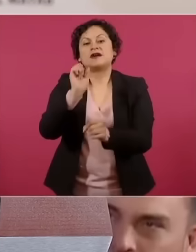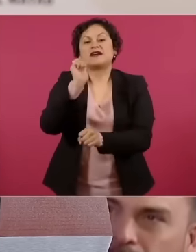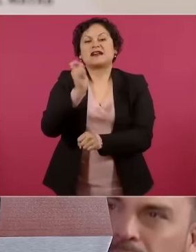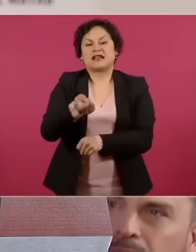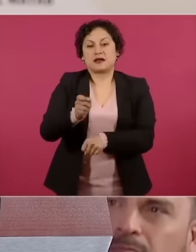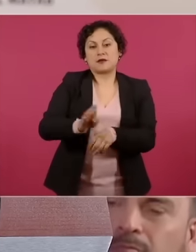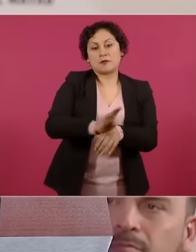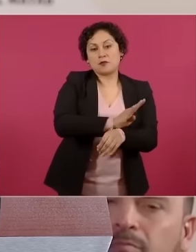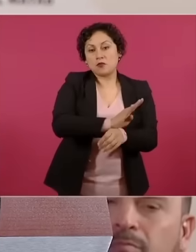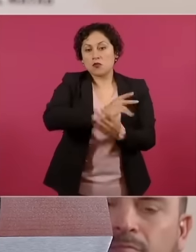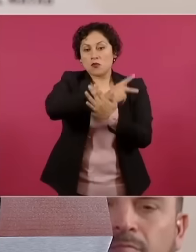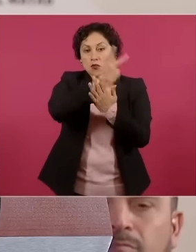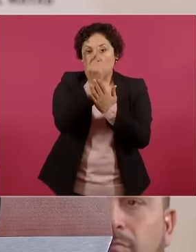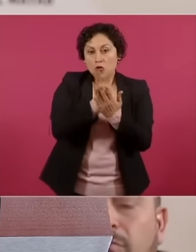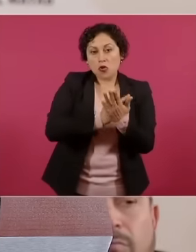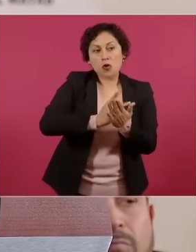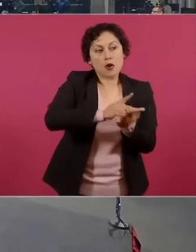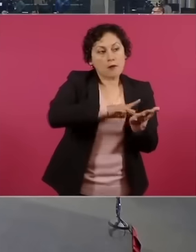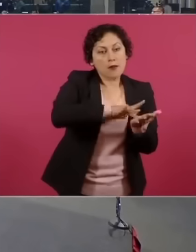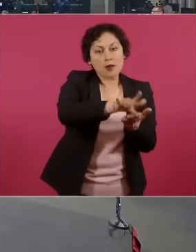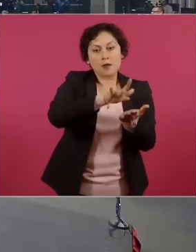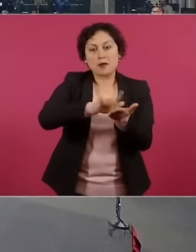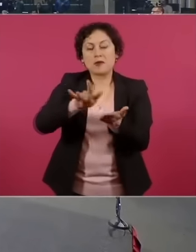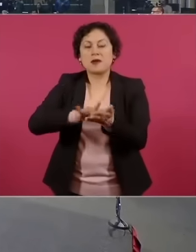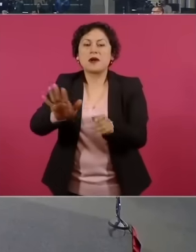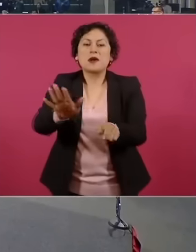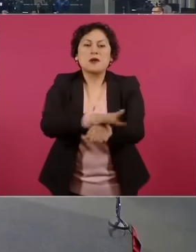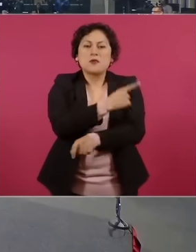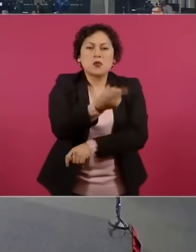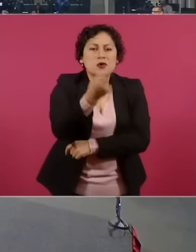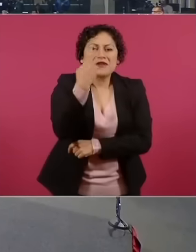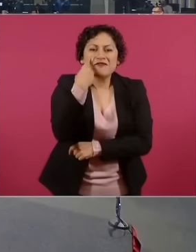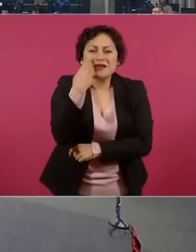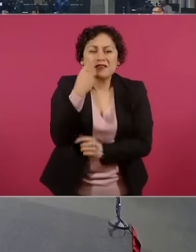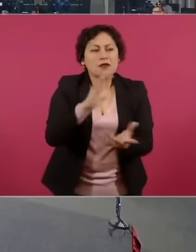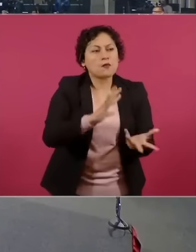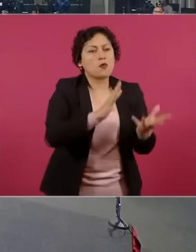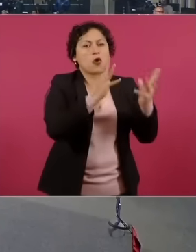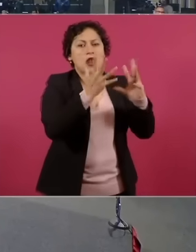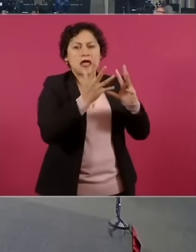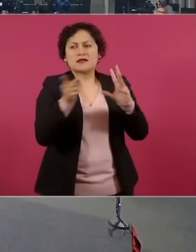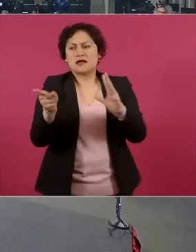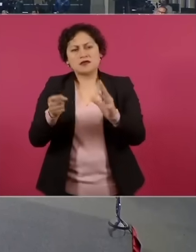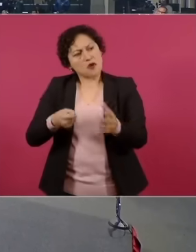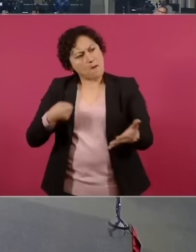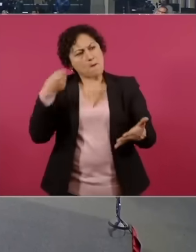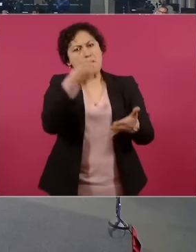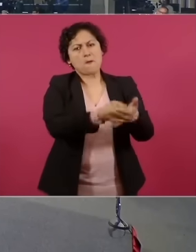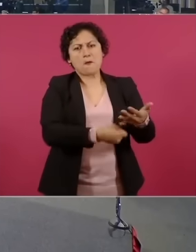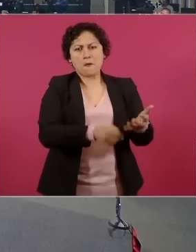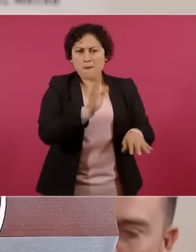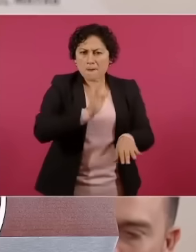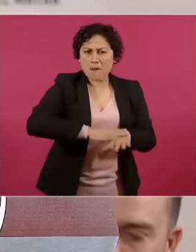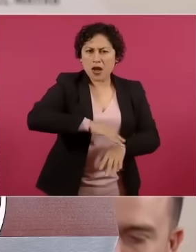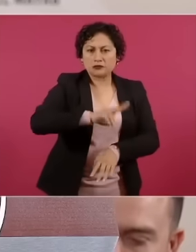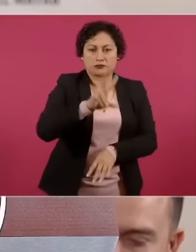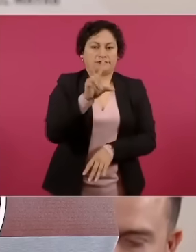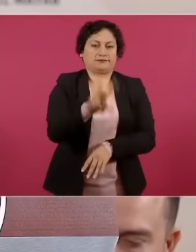uso de la fuerza, porque no se puede enfrentar la violencia con la violencia, permíteme, ¿sí? Y